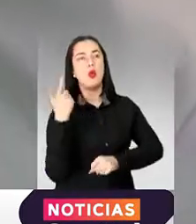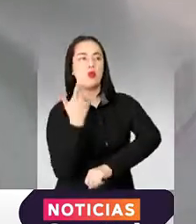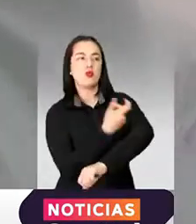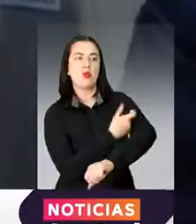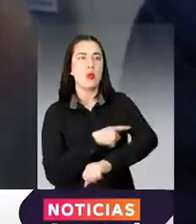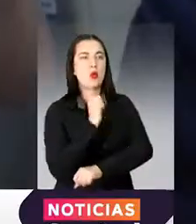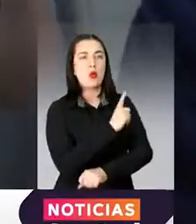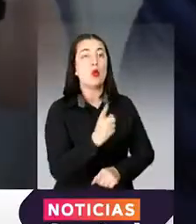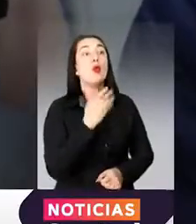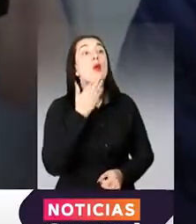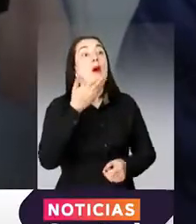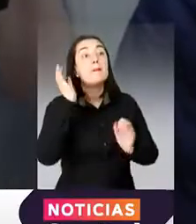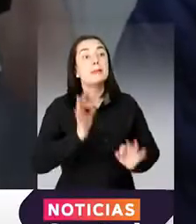estarán disponibles para su aplicación